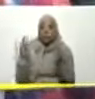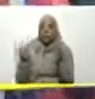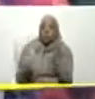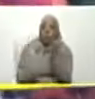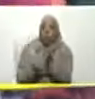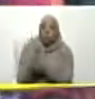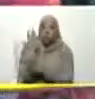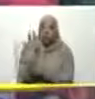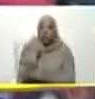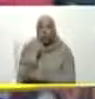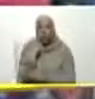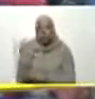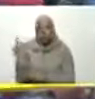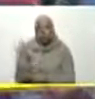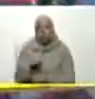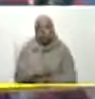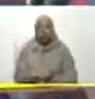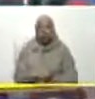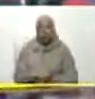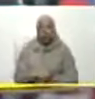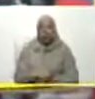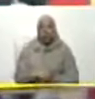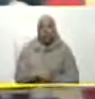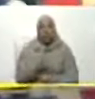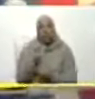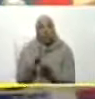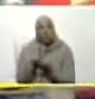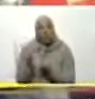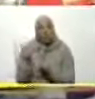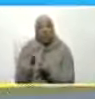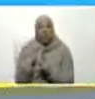fundadores. Aquí está Magola,